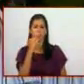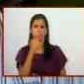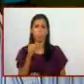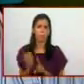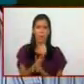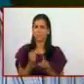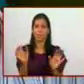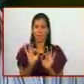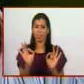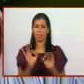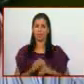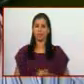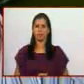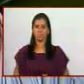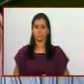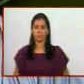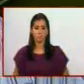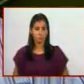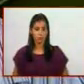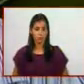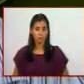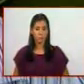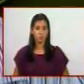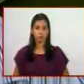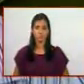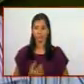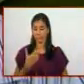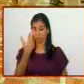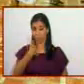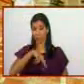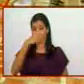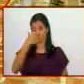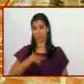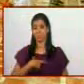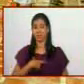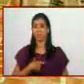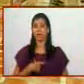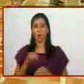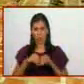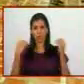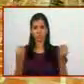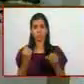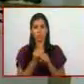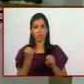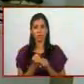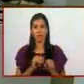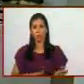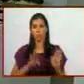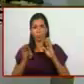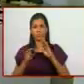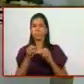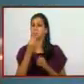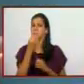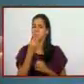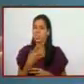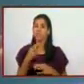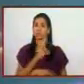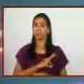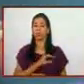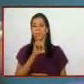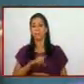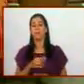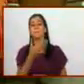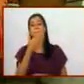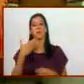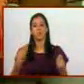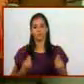beneficia a nosotros la ciudad? A nosotros los ciudadanos. Este organismo trabajará para incrementar el bienestar social y la calidad